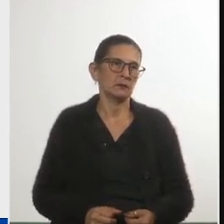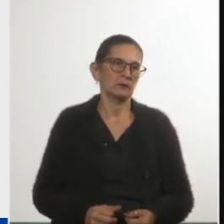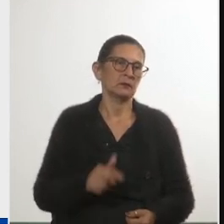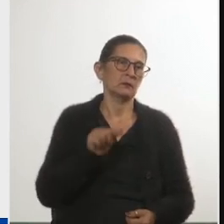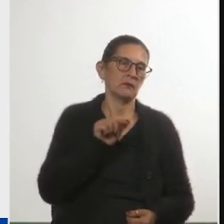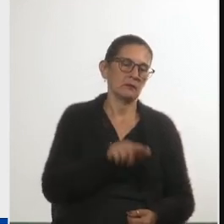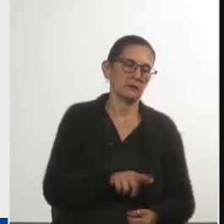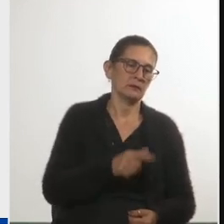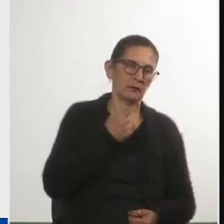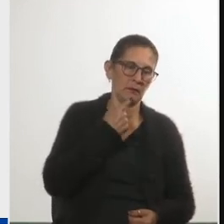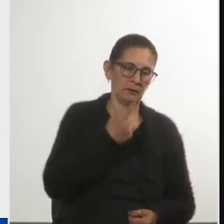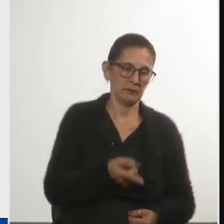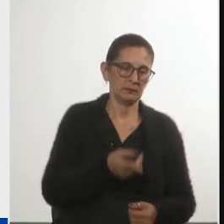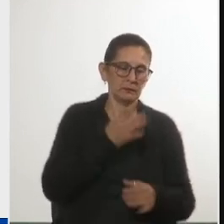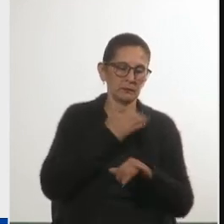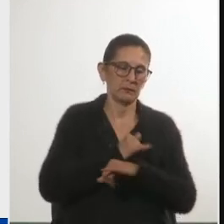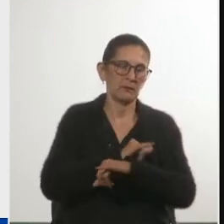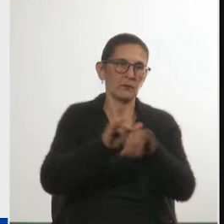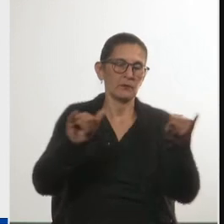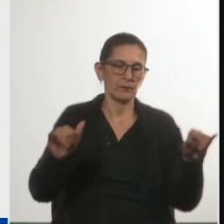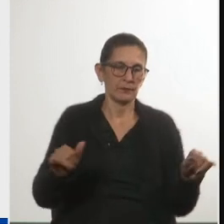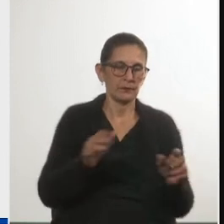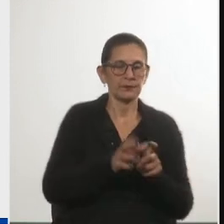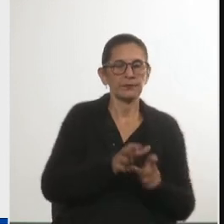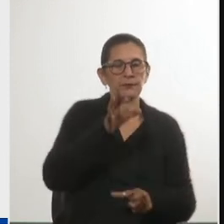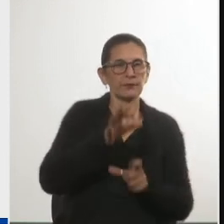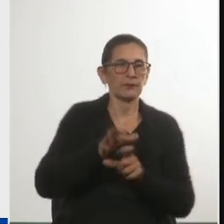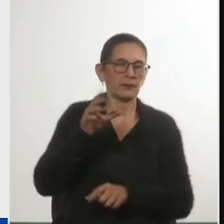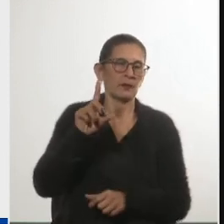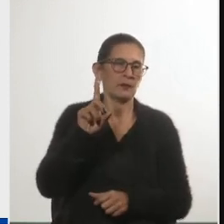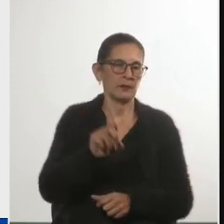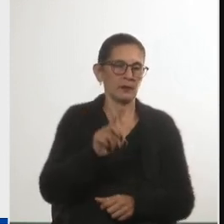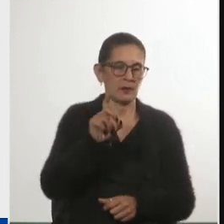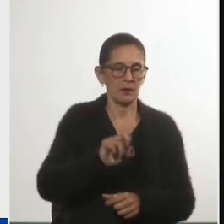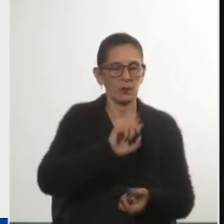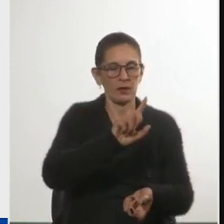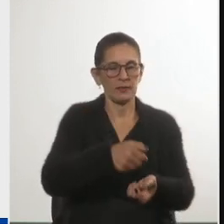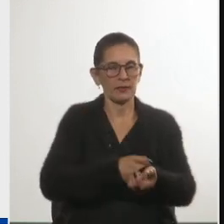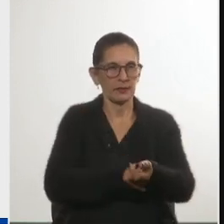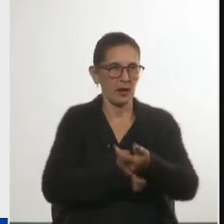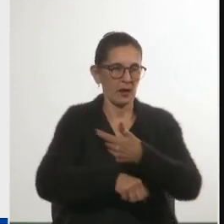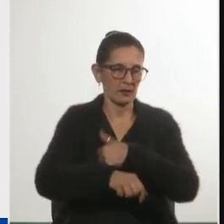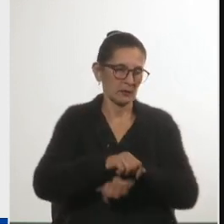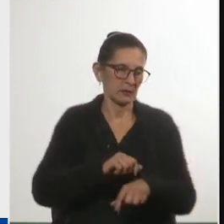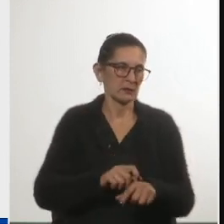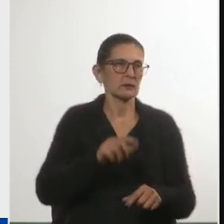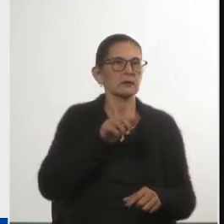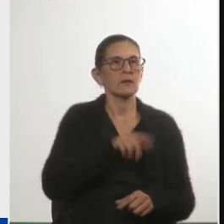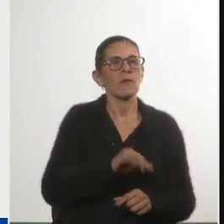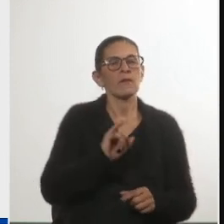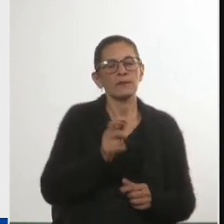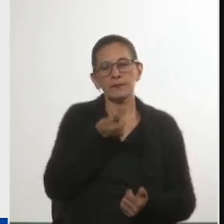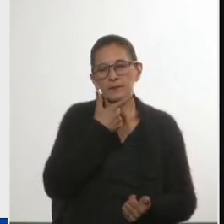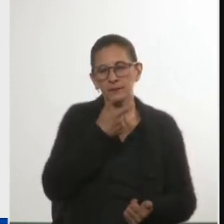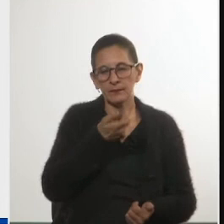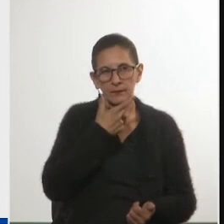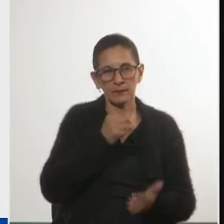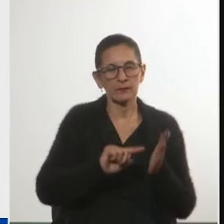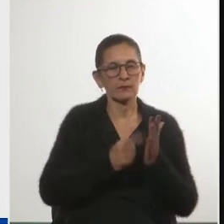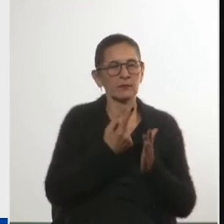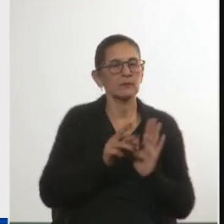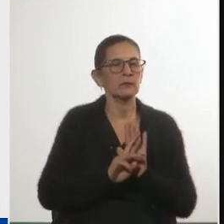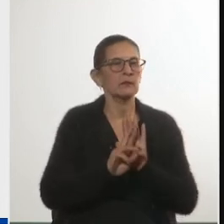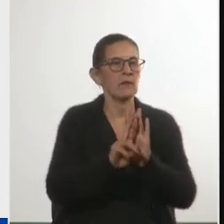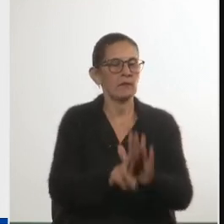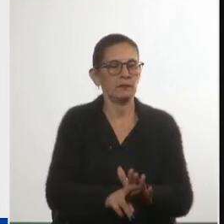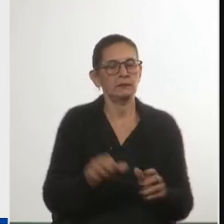Se emite un comunicado además a las plantas embotelladoras de agua, centros de diálisis, laboratorios, industrias relacionadas con medicamentos, centros de